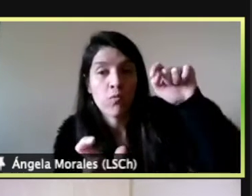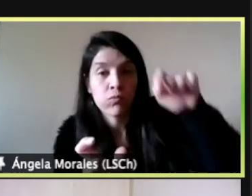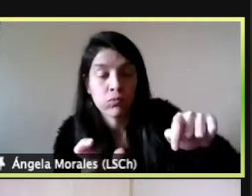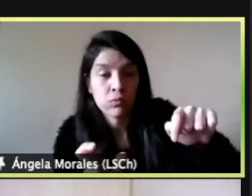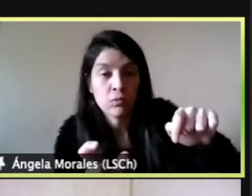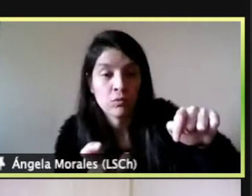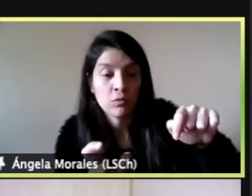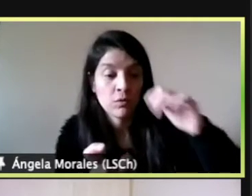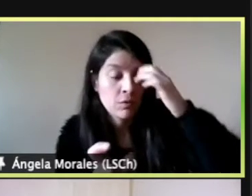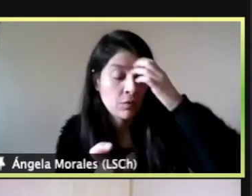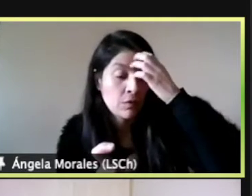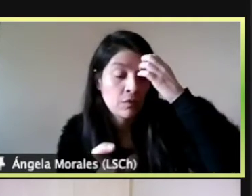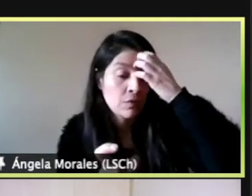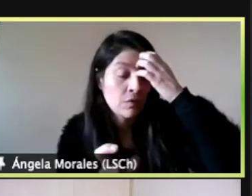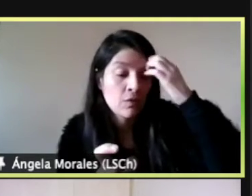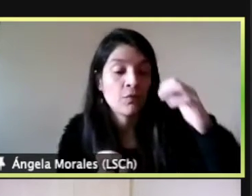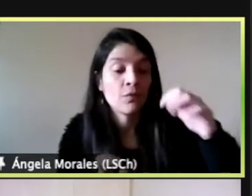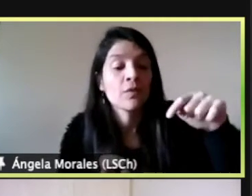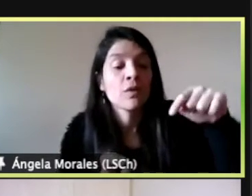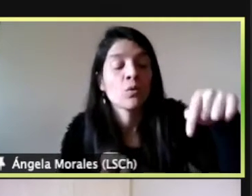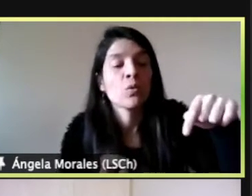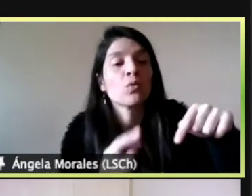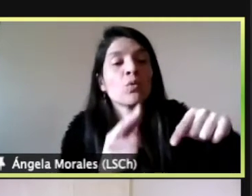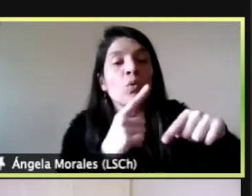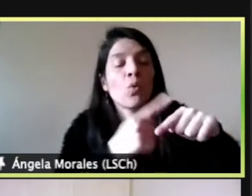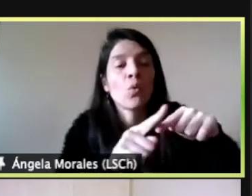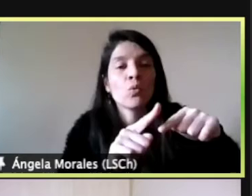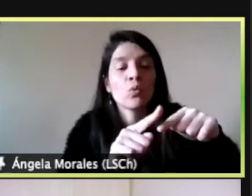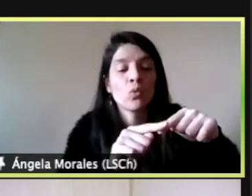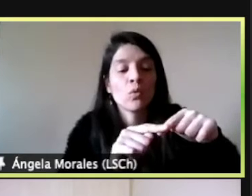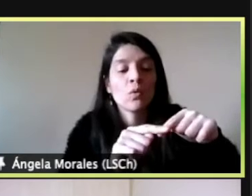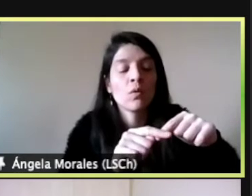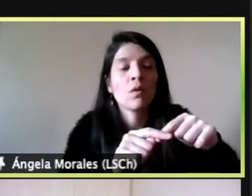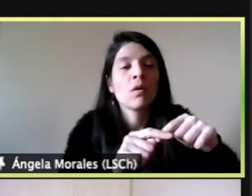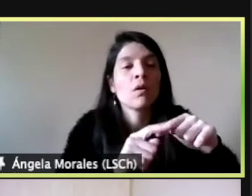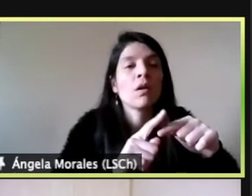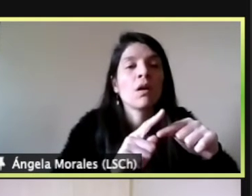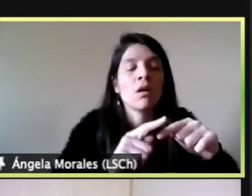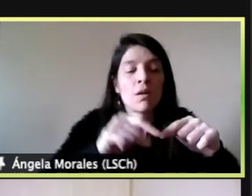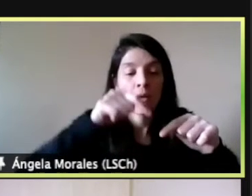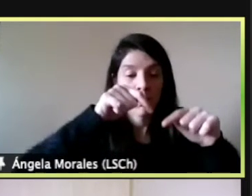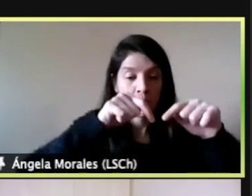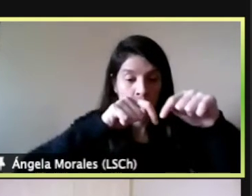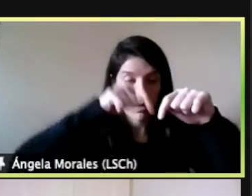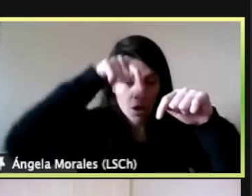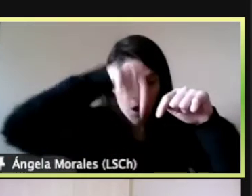del direccionador hacia abajo. Si yo la presiono, fíjense que me va a seleccionar todos los datos